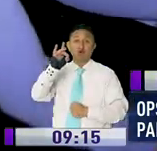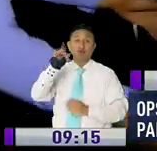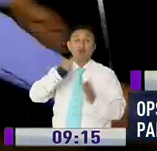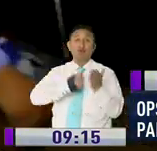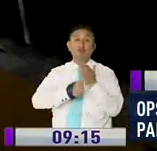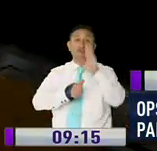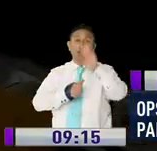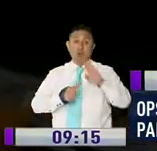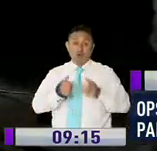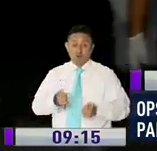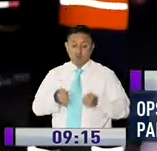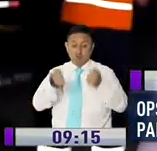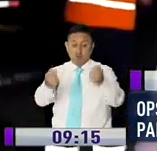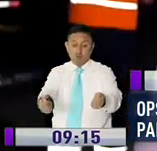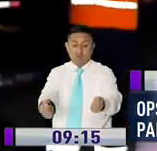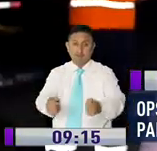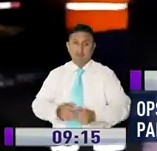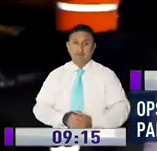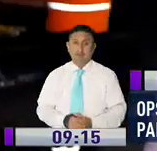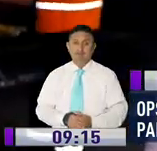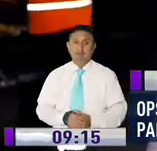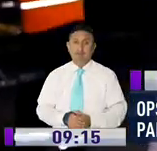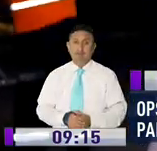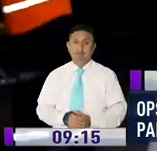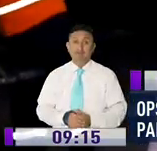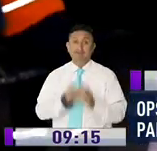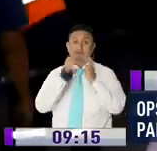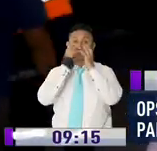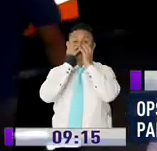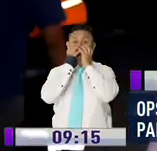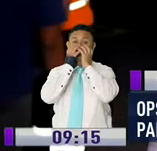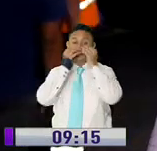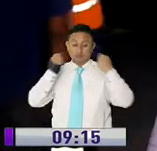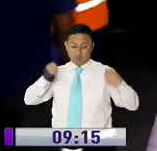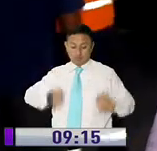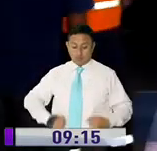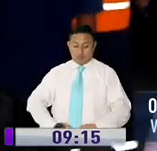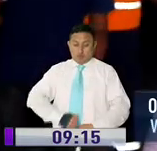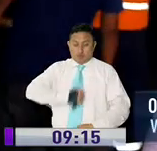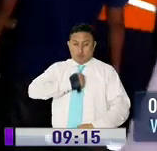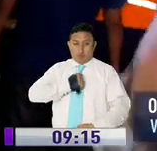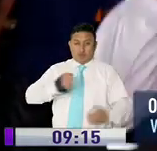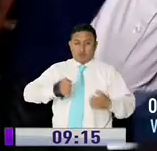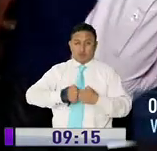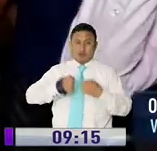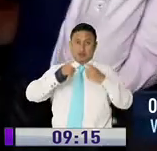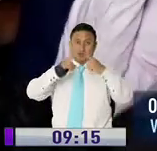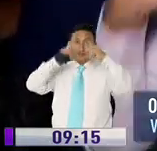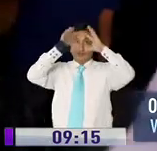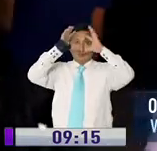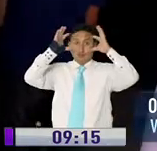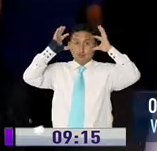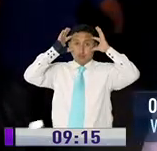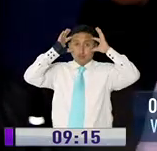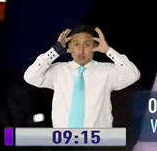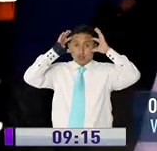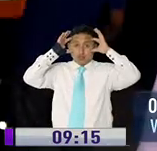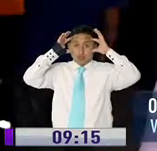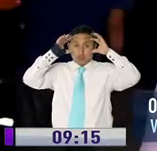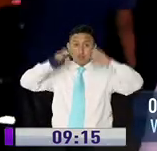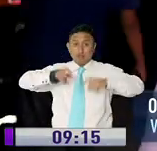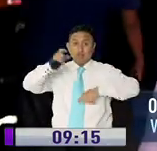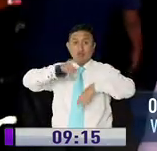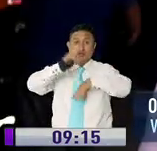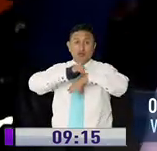de Salud para su administración. Son mascarillas, batas, insumos médicos, visores, protectores visuales para el personal